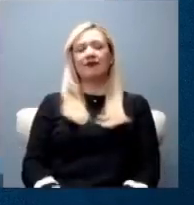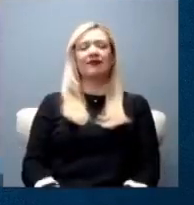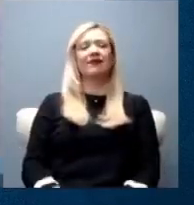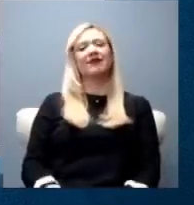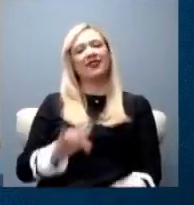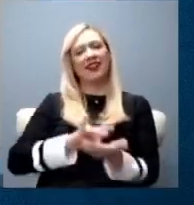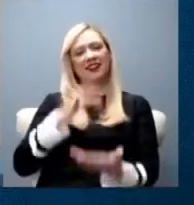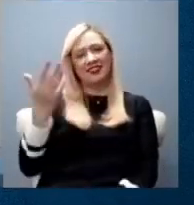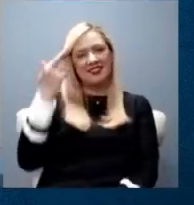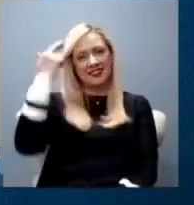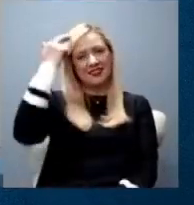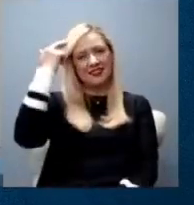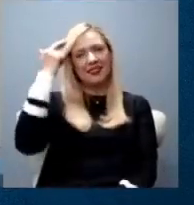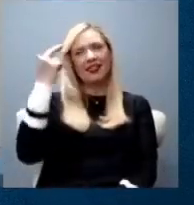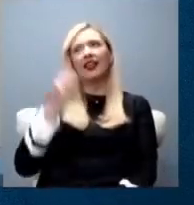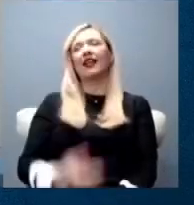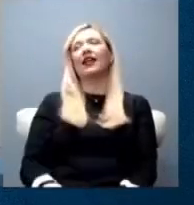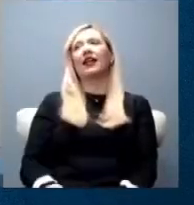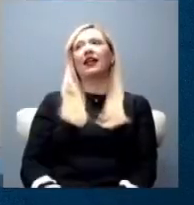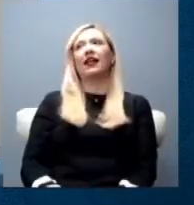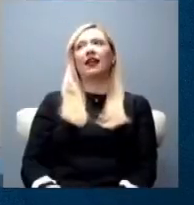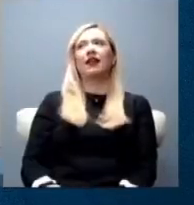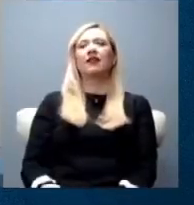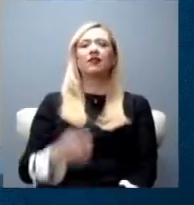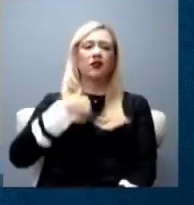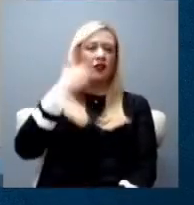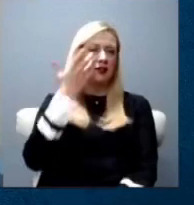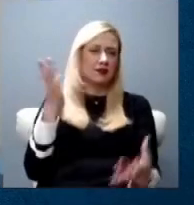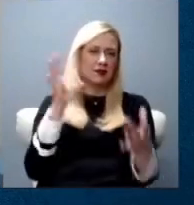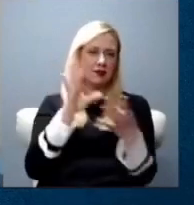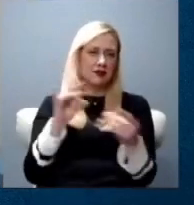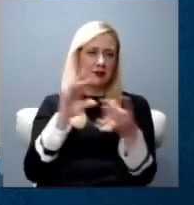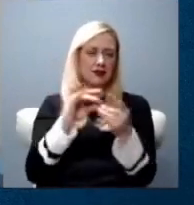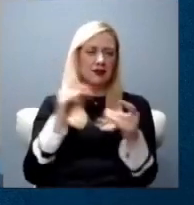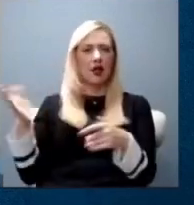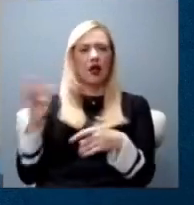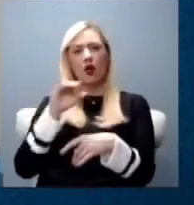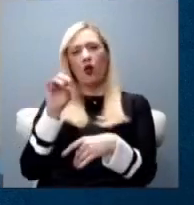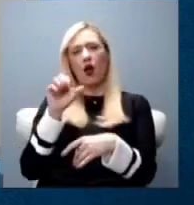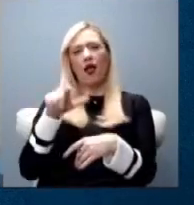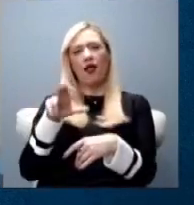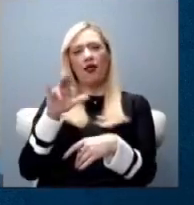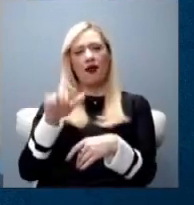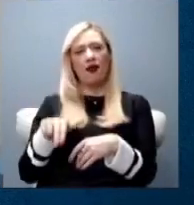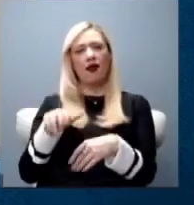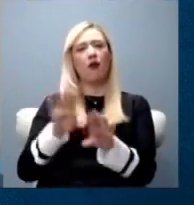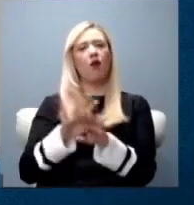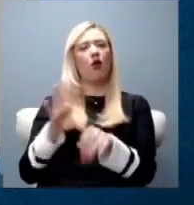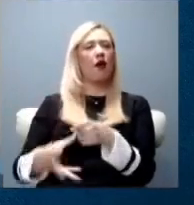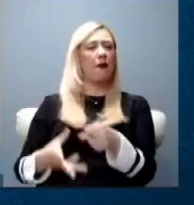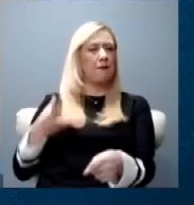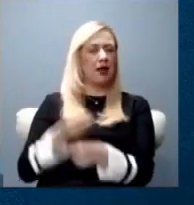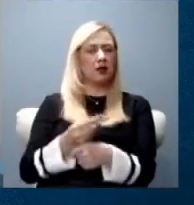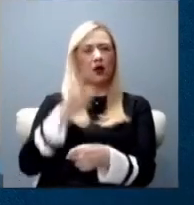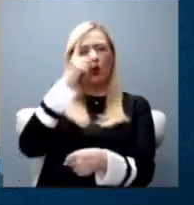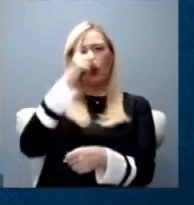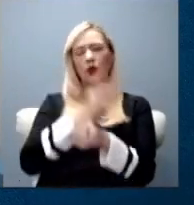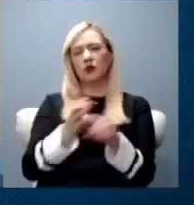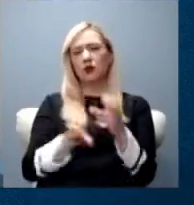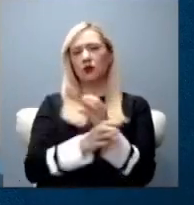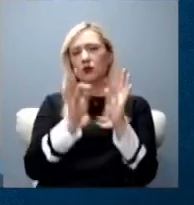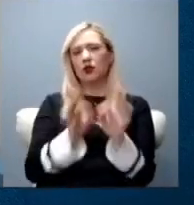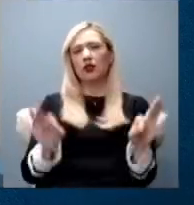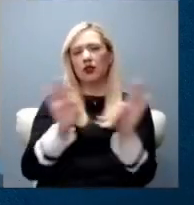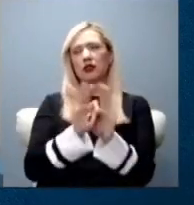Gracias, Roberto. No, tal vez continuando lo que planteaba Joaquín en materia de reparaciones, un dato significativo que